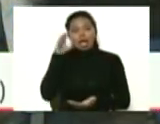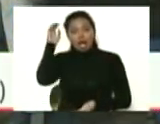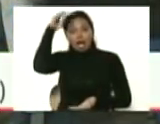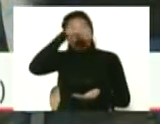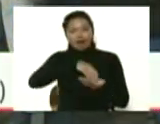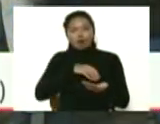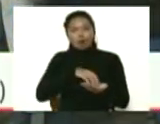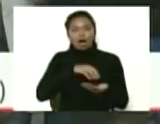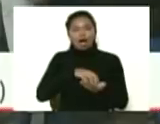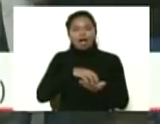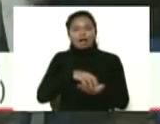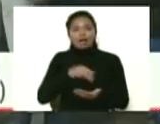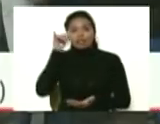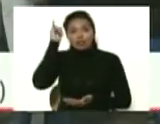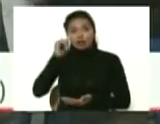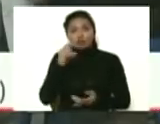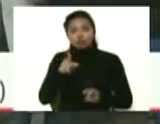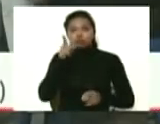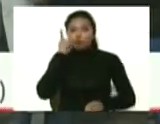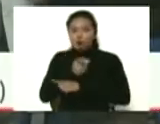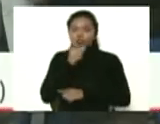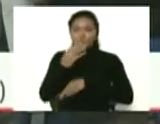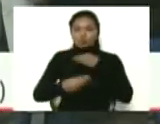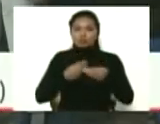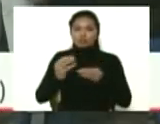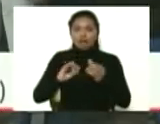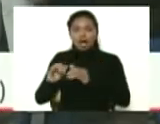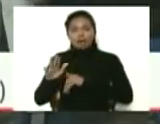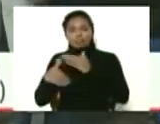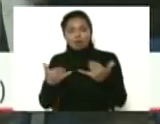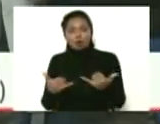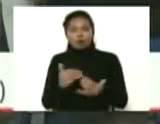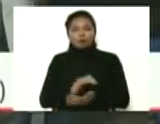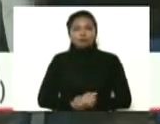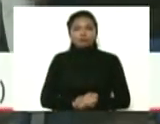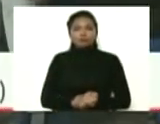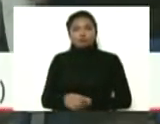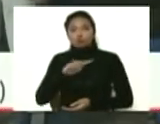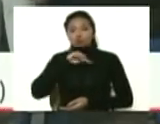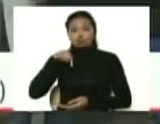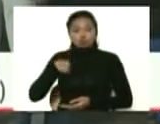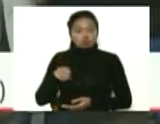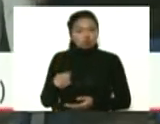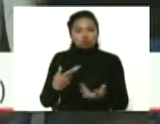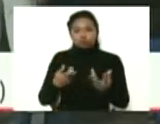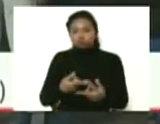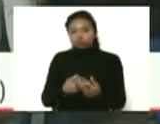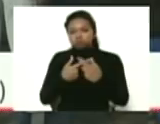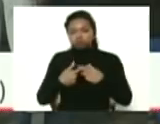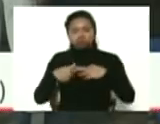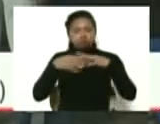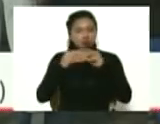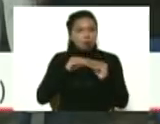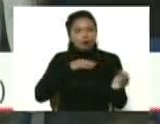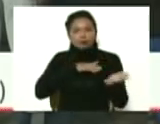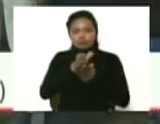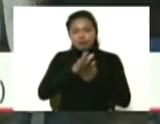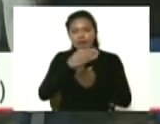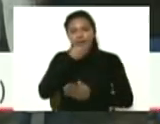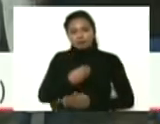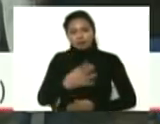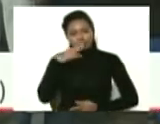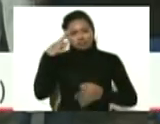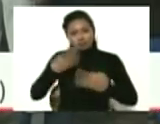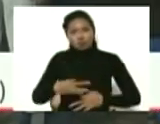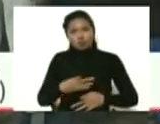Yaracuy, para las órdenes que usted emita. Y como lo acaba de decir, estaremos pues prestos a lo que es garantizar unas Navidades